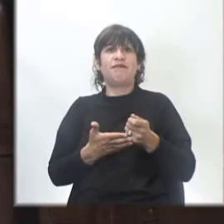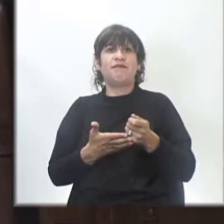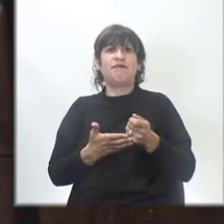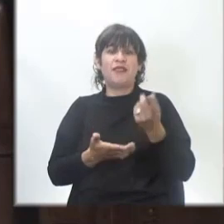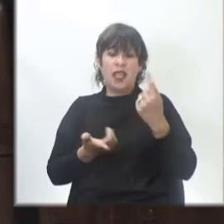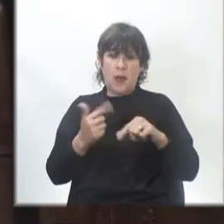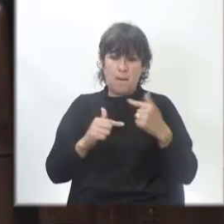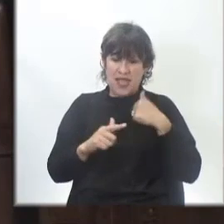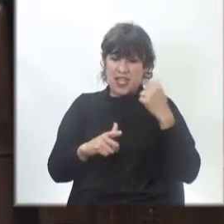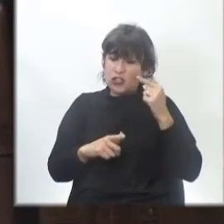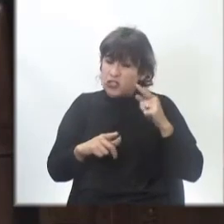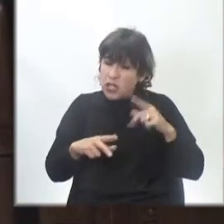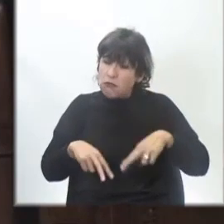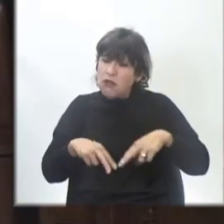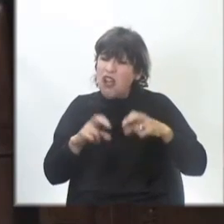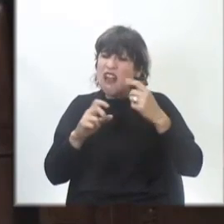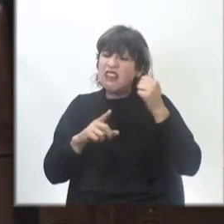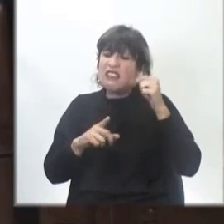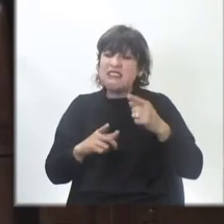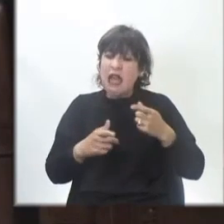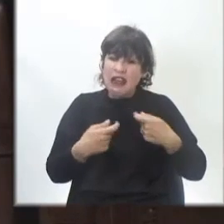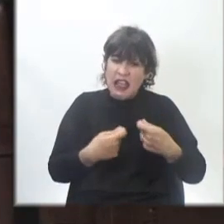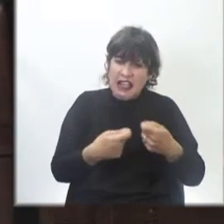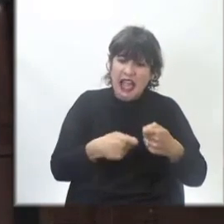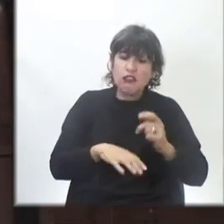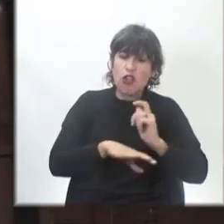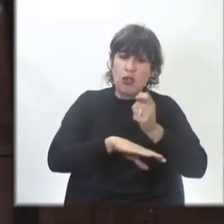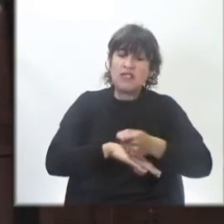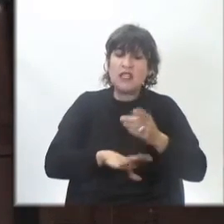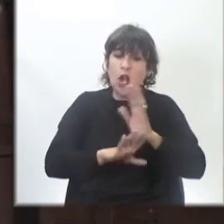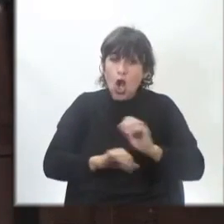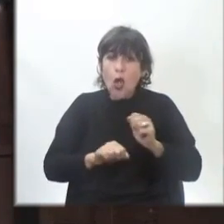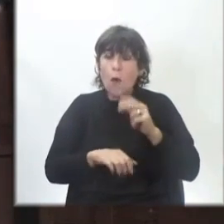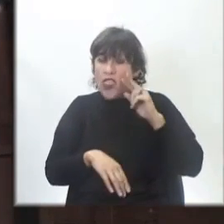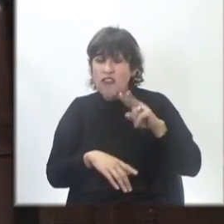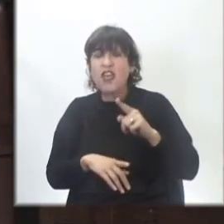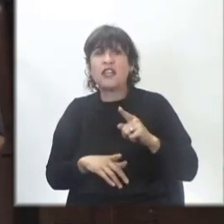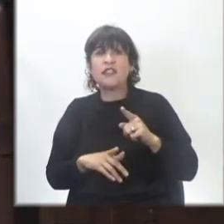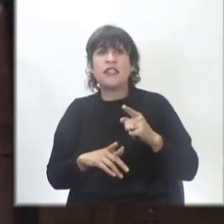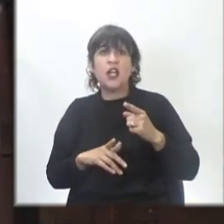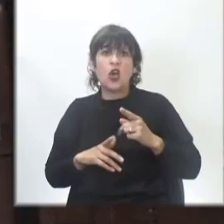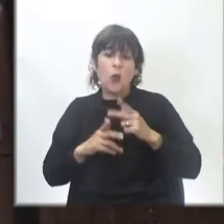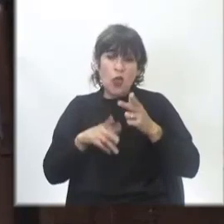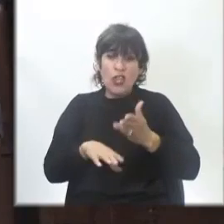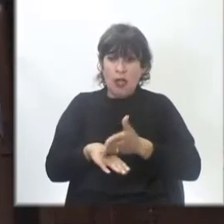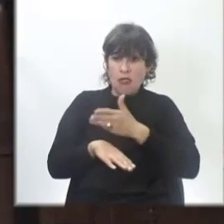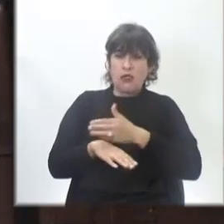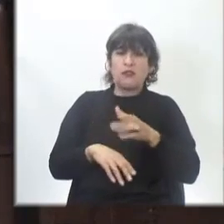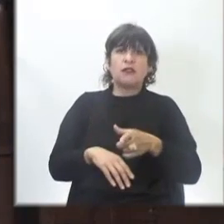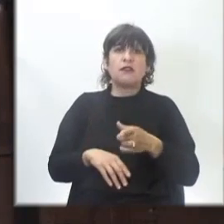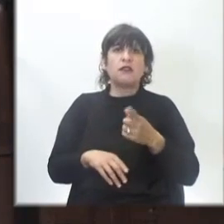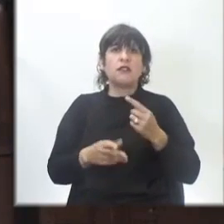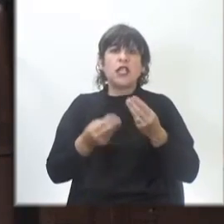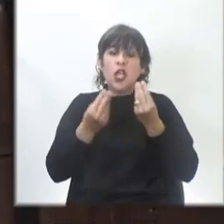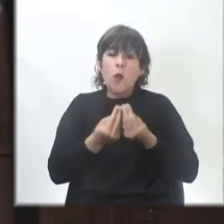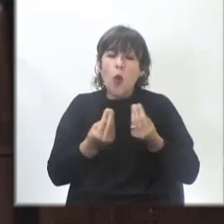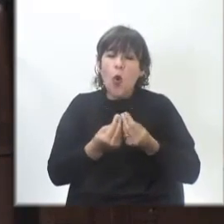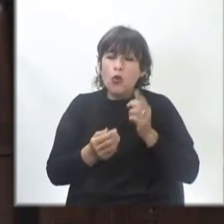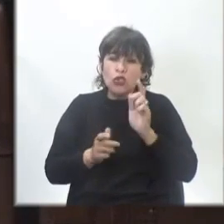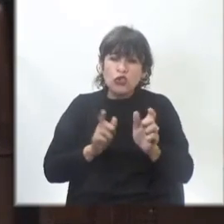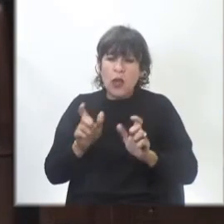Pero si uno entra a analizar el gasto en inversiones, lo que puede ver, como decía anteriormente, es que muchos